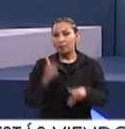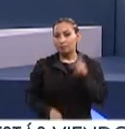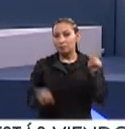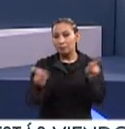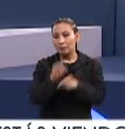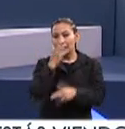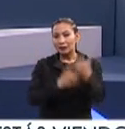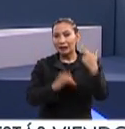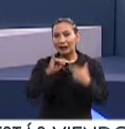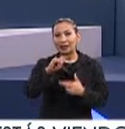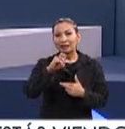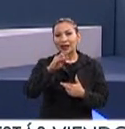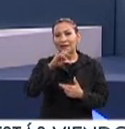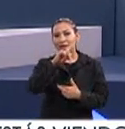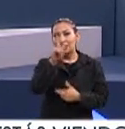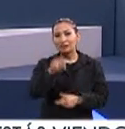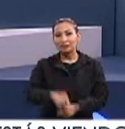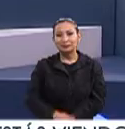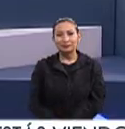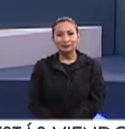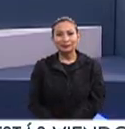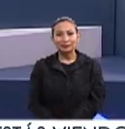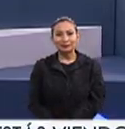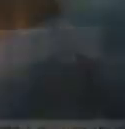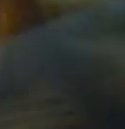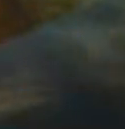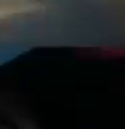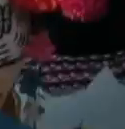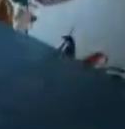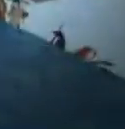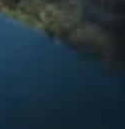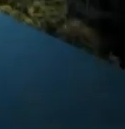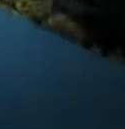pausa, regresamos, esto es Interfaz.